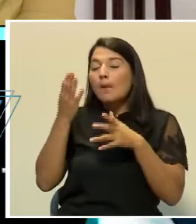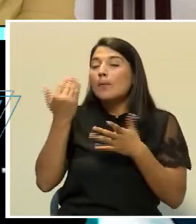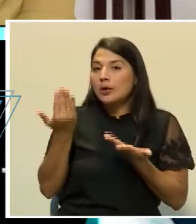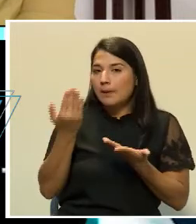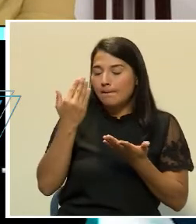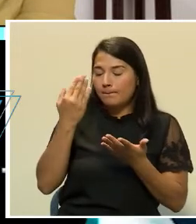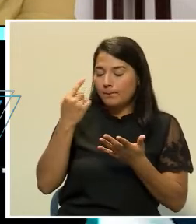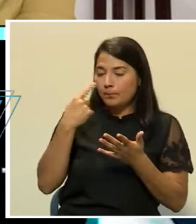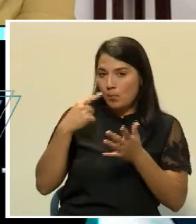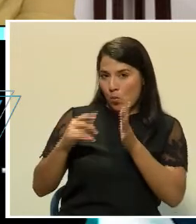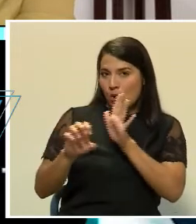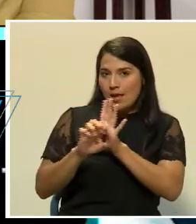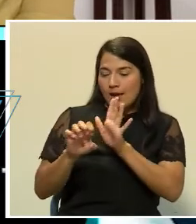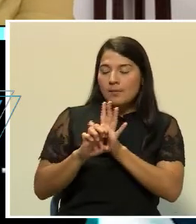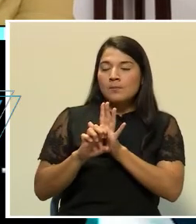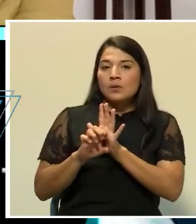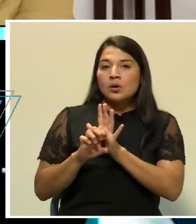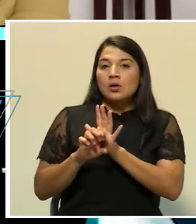ejemplo,